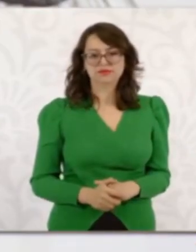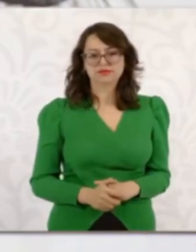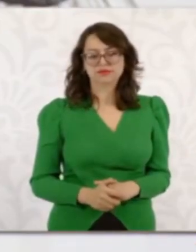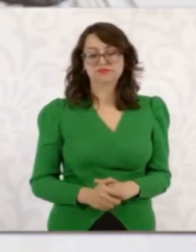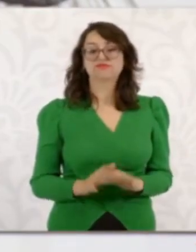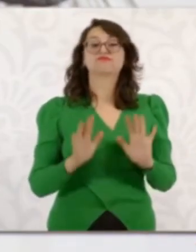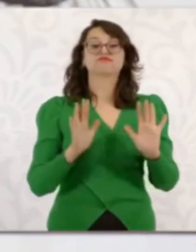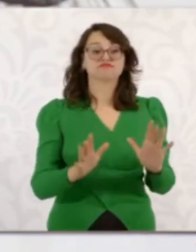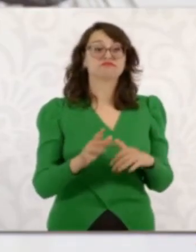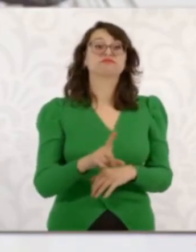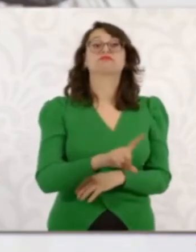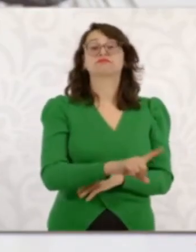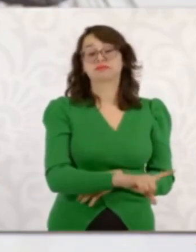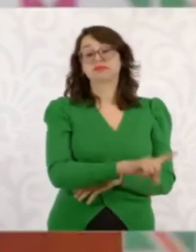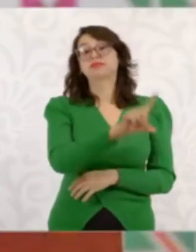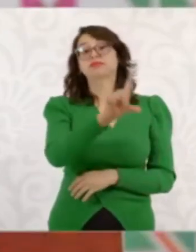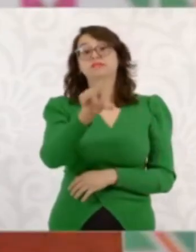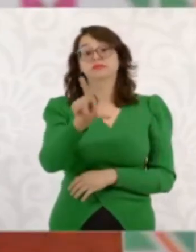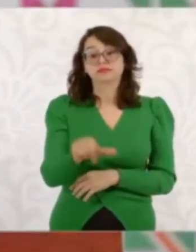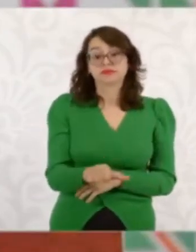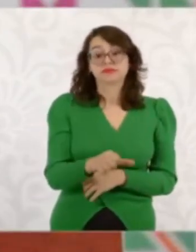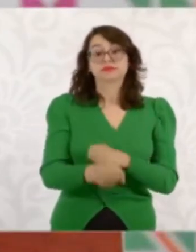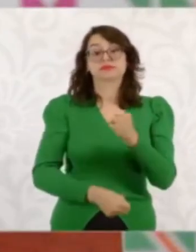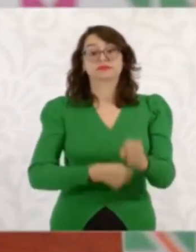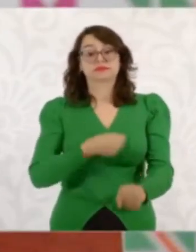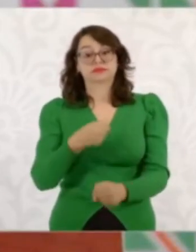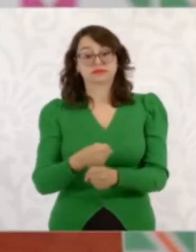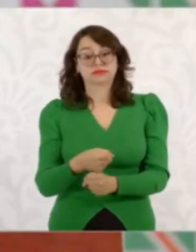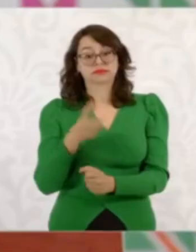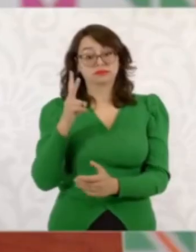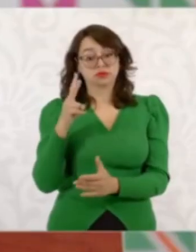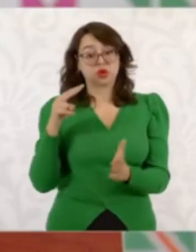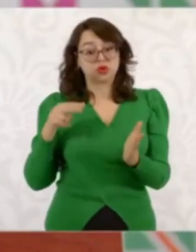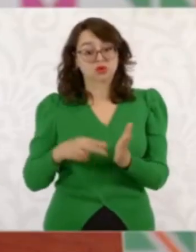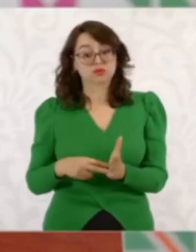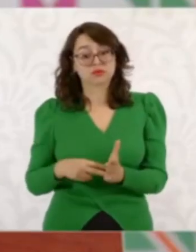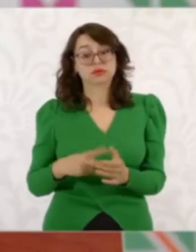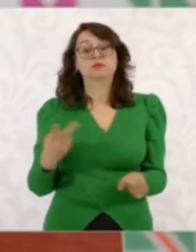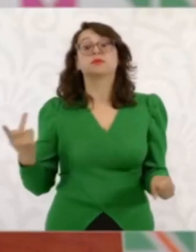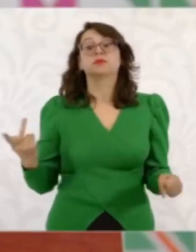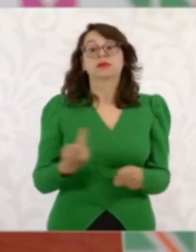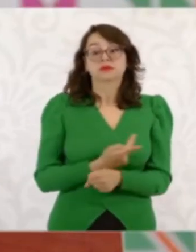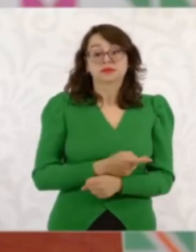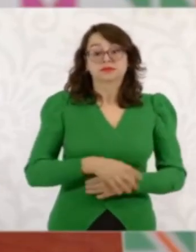Bueno, después de eso, hacia el año 2000, cuando termina Zedillo,